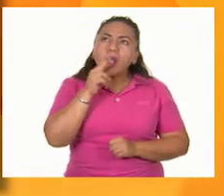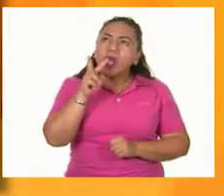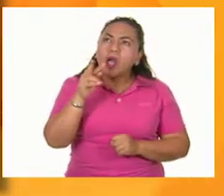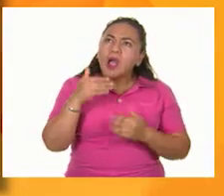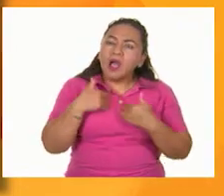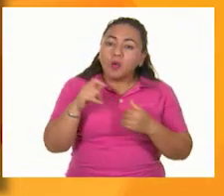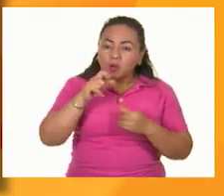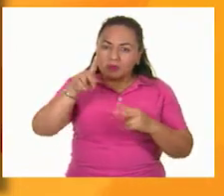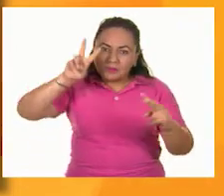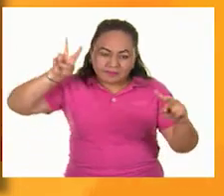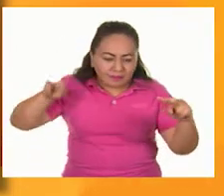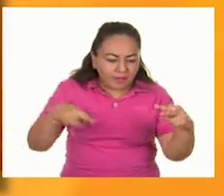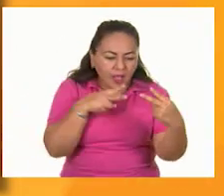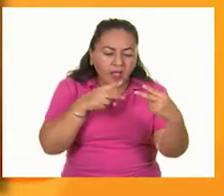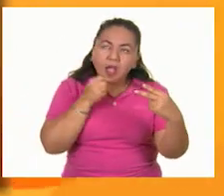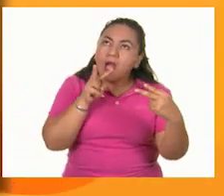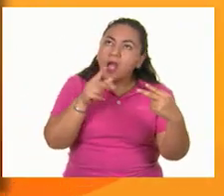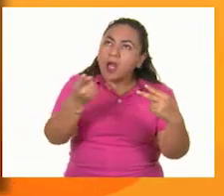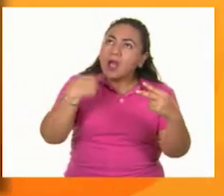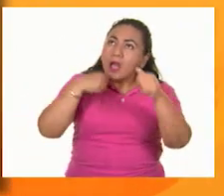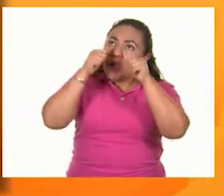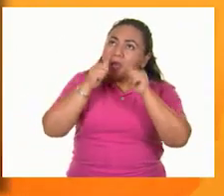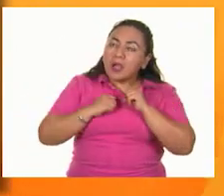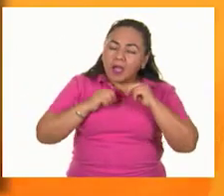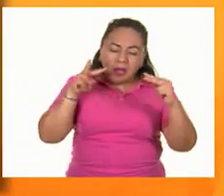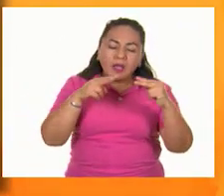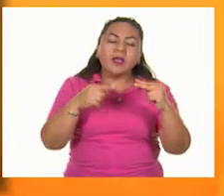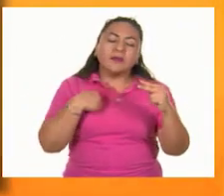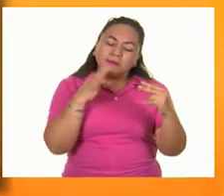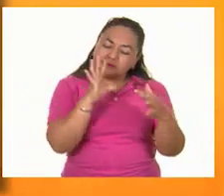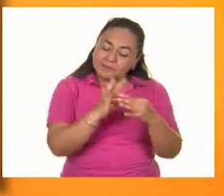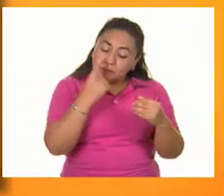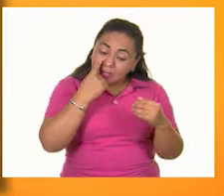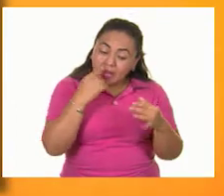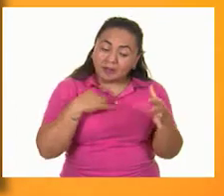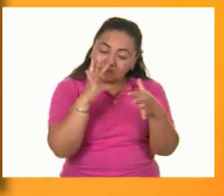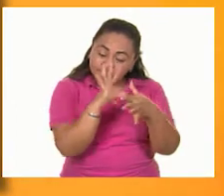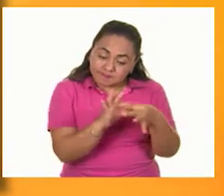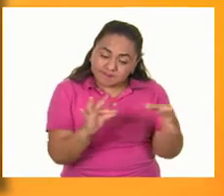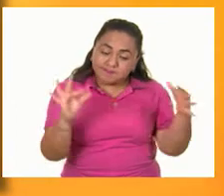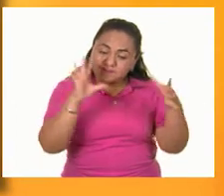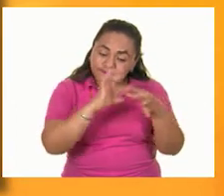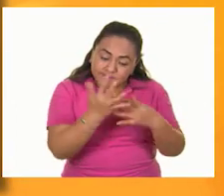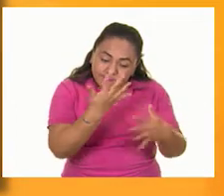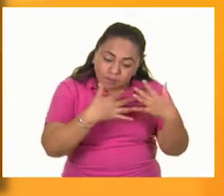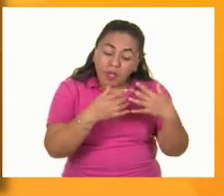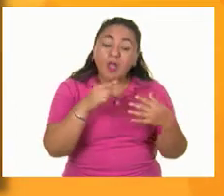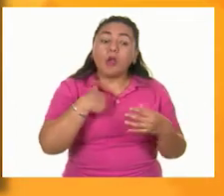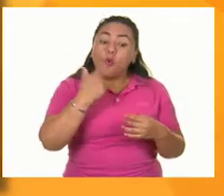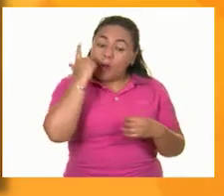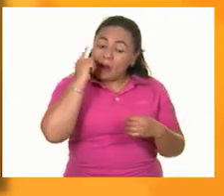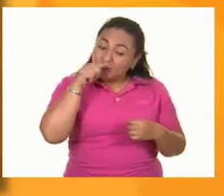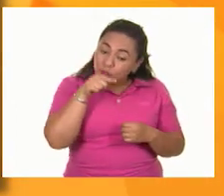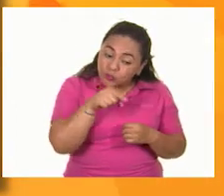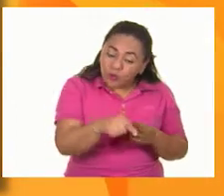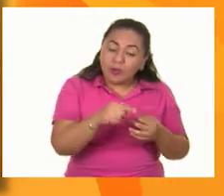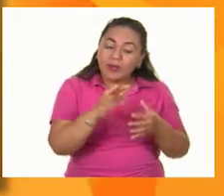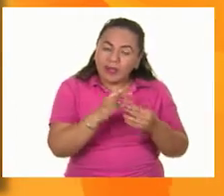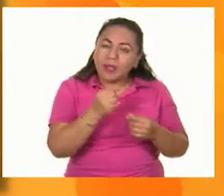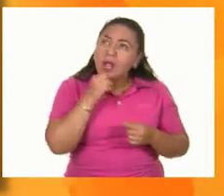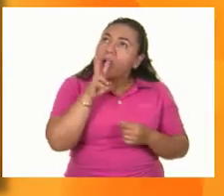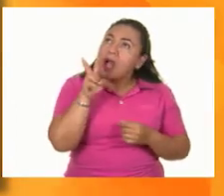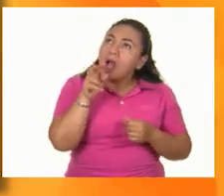si lo miras a los ojos y le explicas lo que vas a hacer, lo que esperas que haga y por qué es